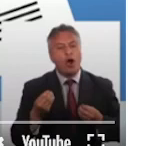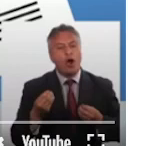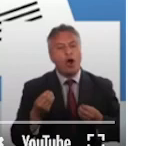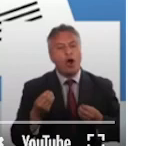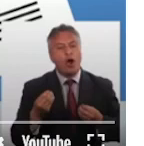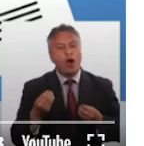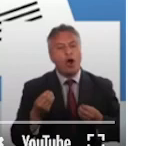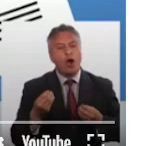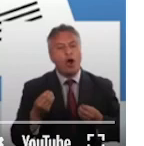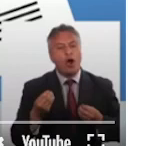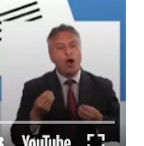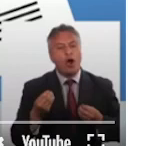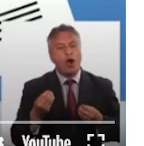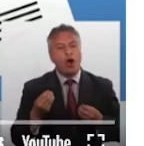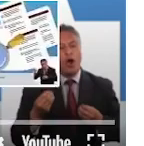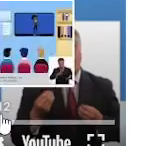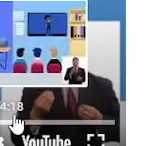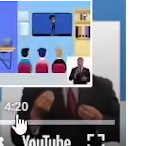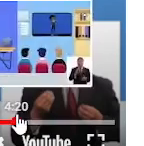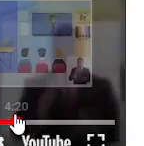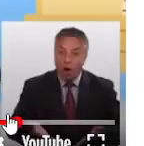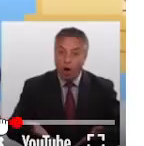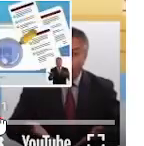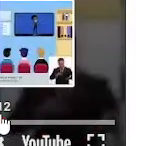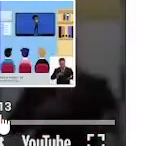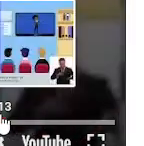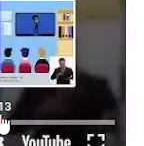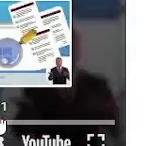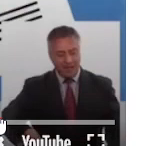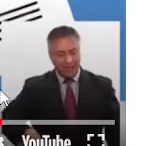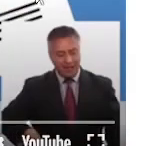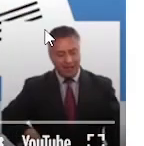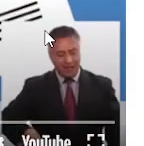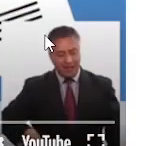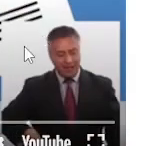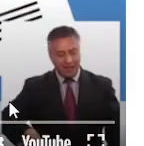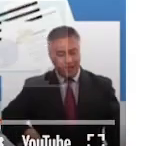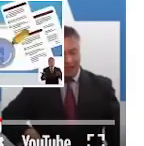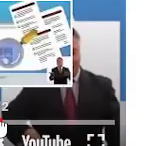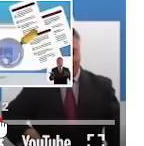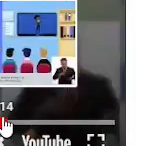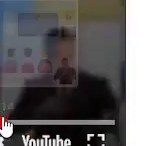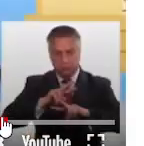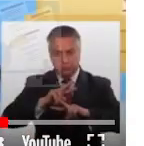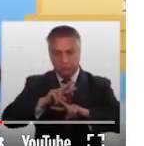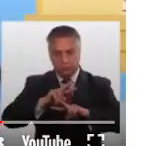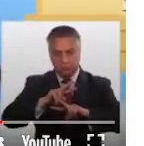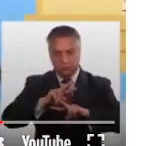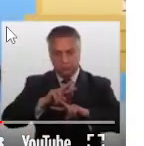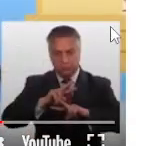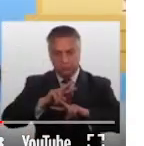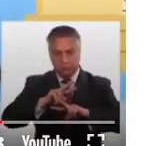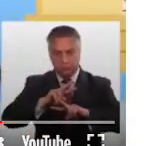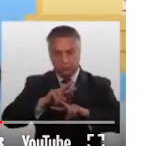cuestiona, se les pregunta que definan de dónde sacan la información. Y por último, si no tienen una claridad con respecto a esto,